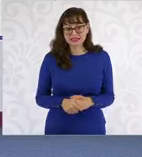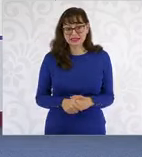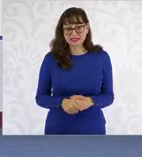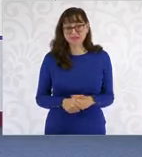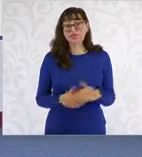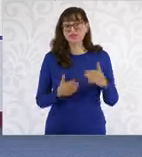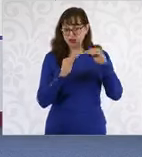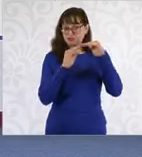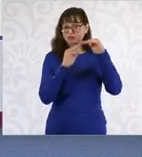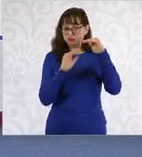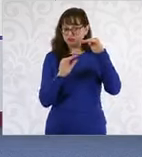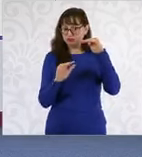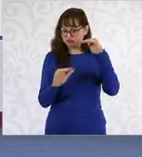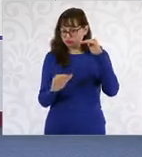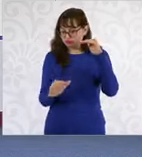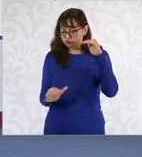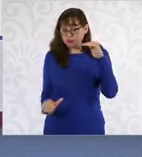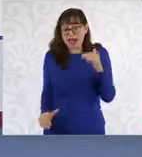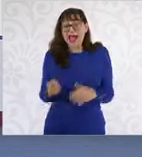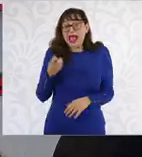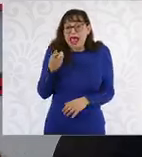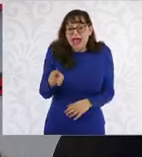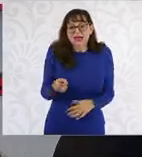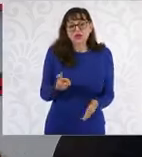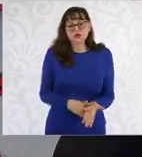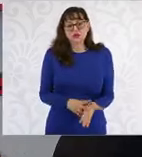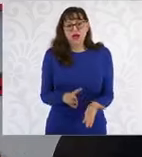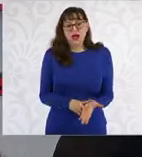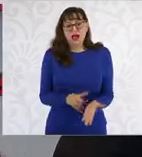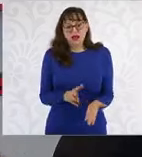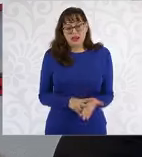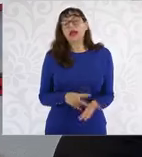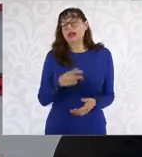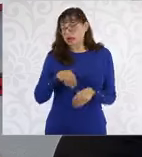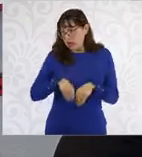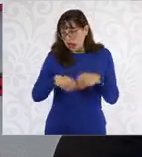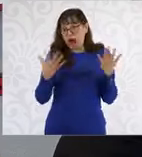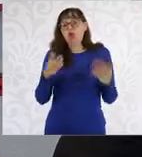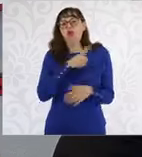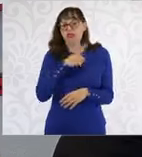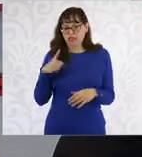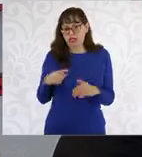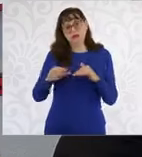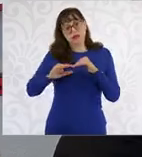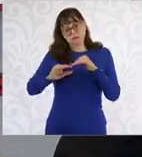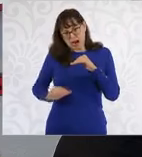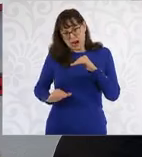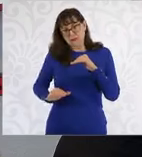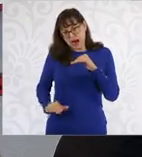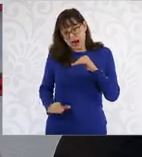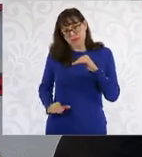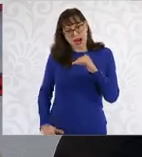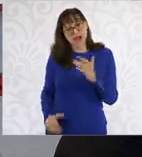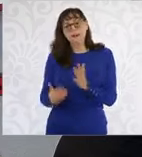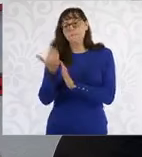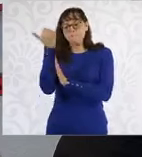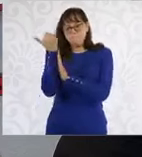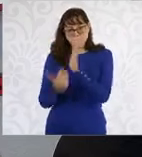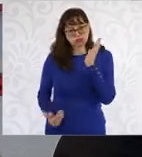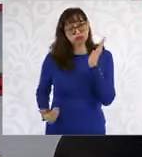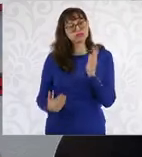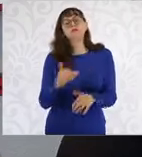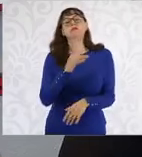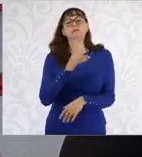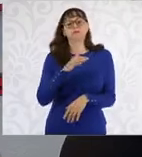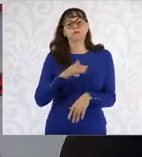Entonces, hay una disminución y lo que queremos pues es bajarla todavía más, que continúe la